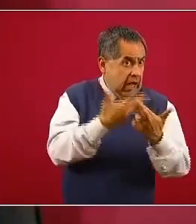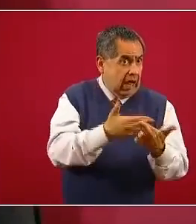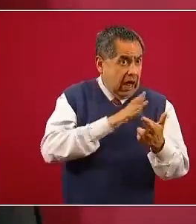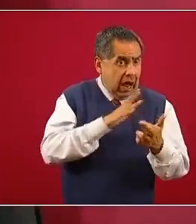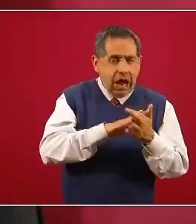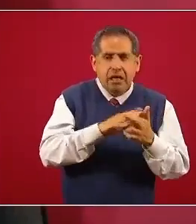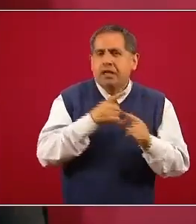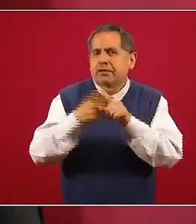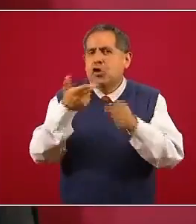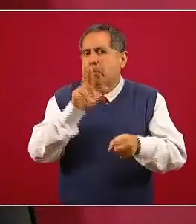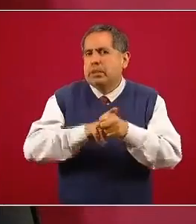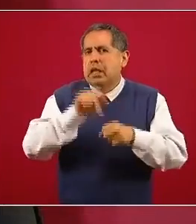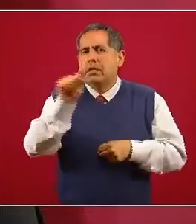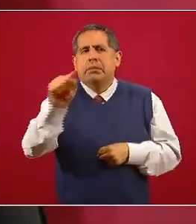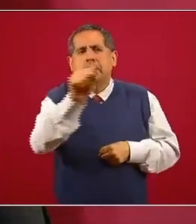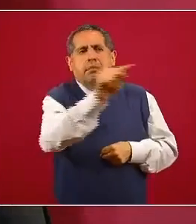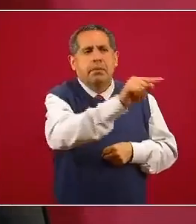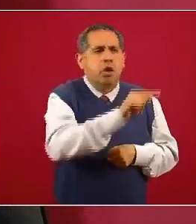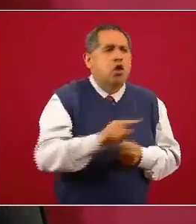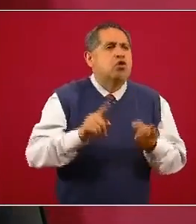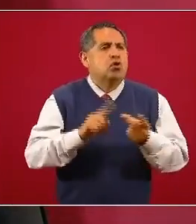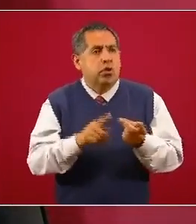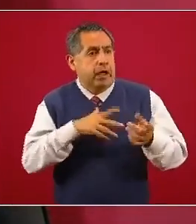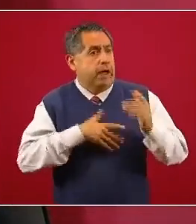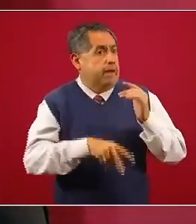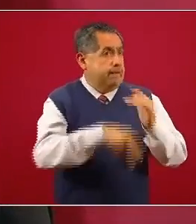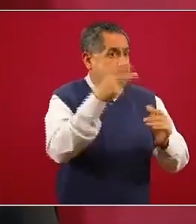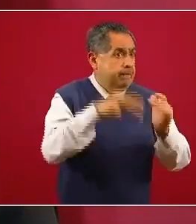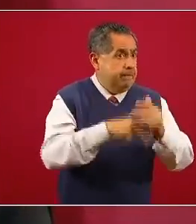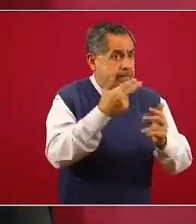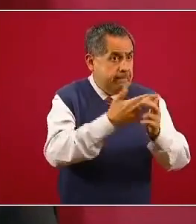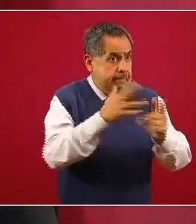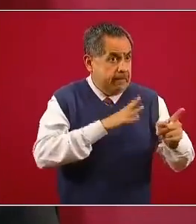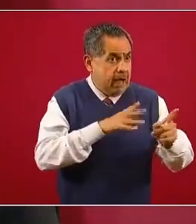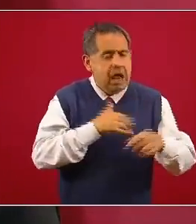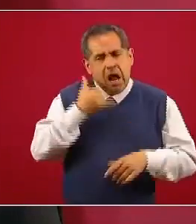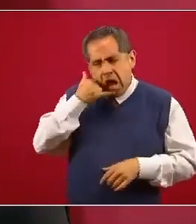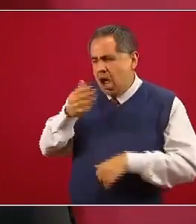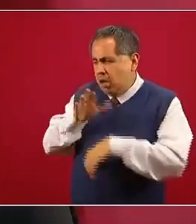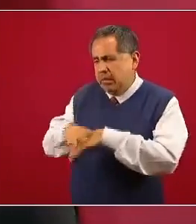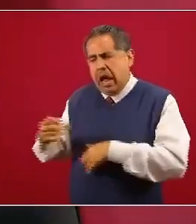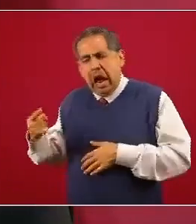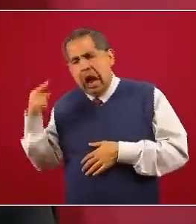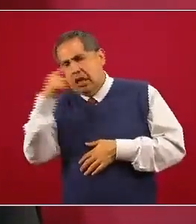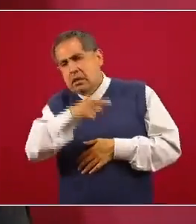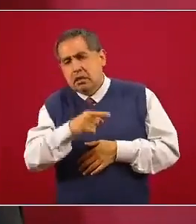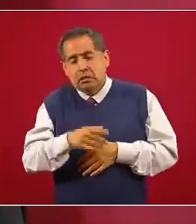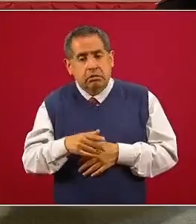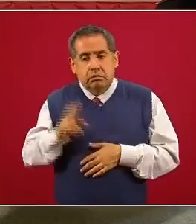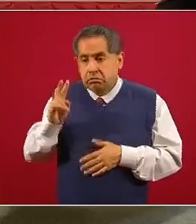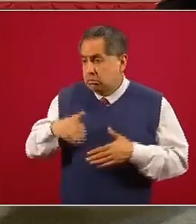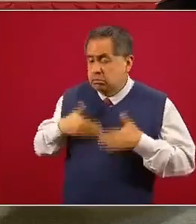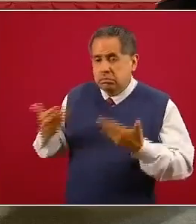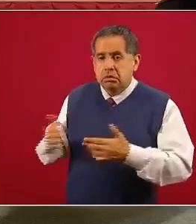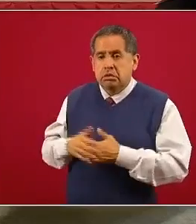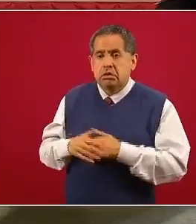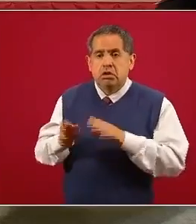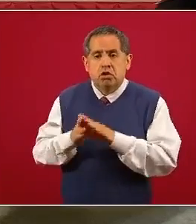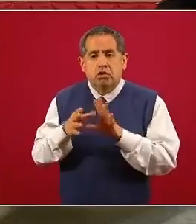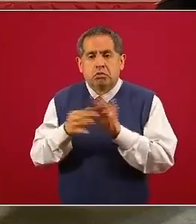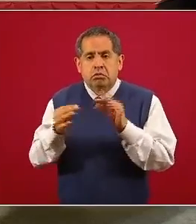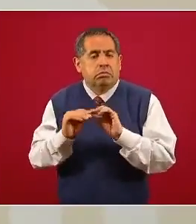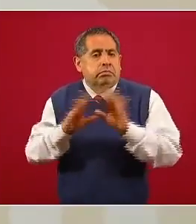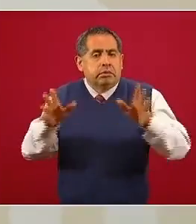todos nuestros centros de control para ver en dónde hay camas disponibles. Entonces, generalmente, y tengo que decirlo, acababan en el